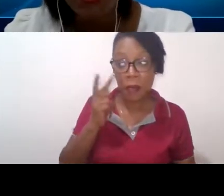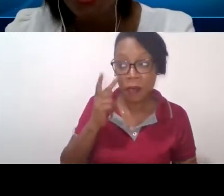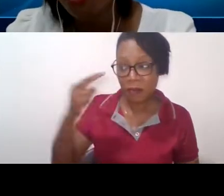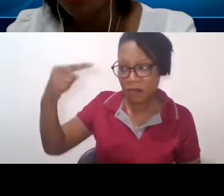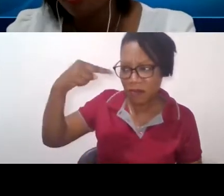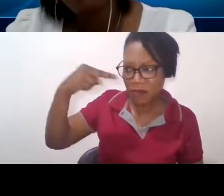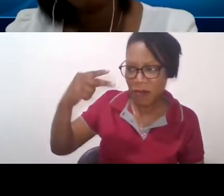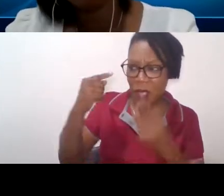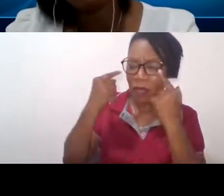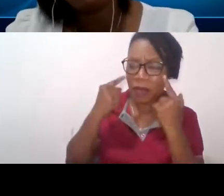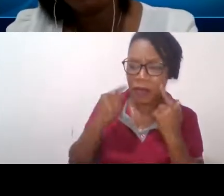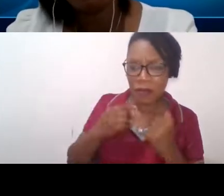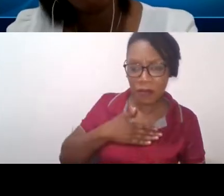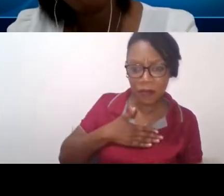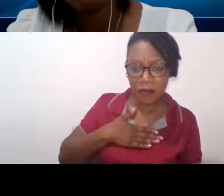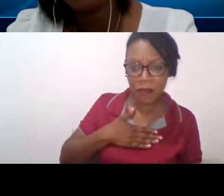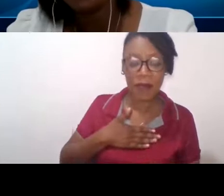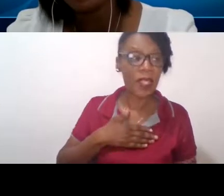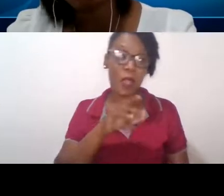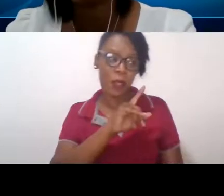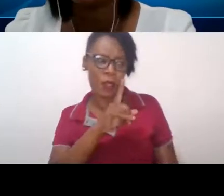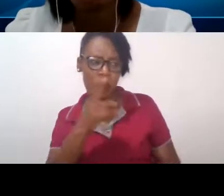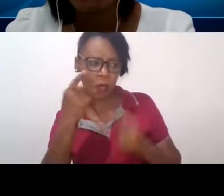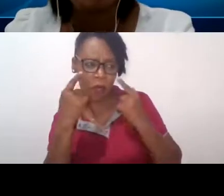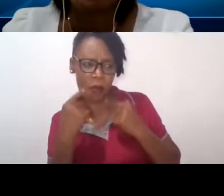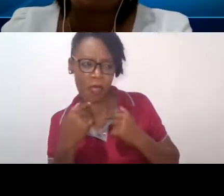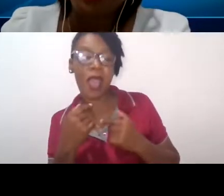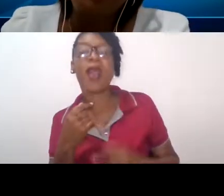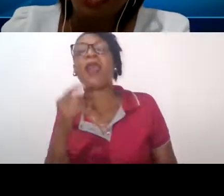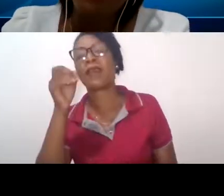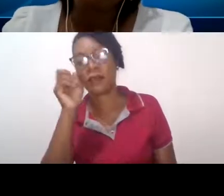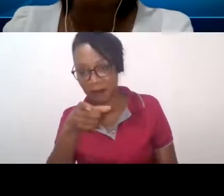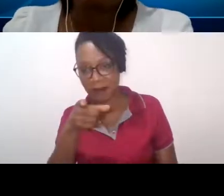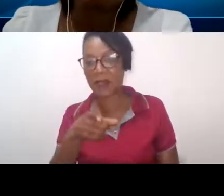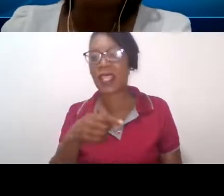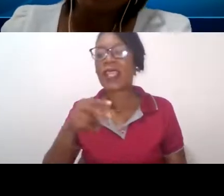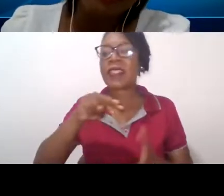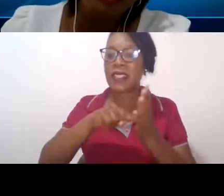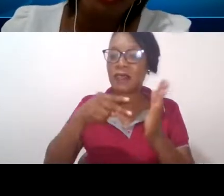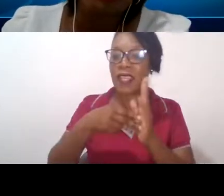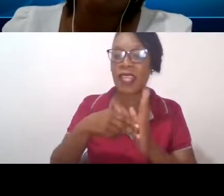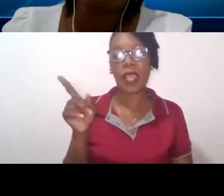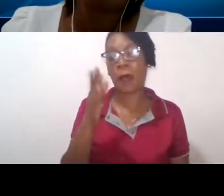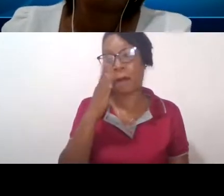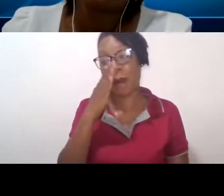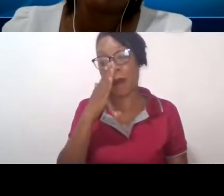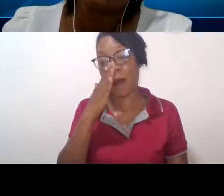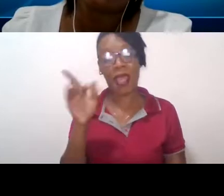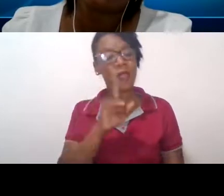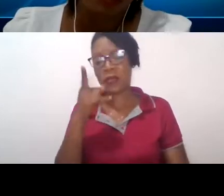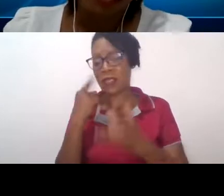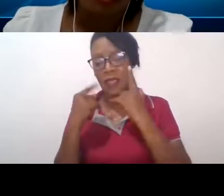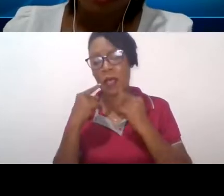saliendo de mis ojos? Y él me dice, no, mami, yo no veo lágrimas. Bueno, mi amor, eso significa que mami no está llorando, mami